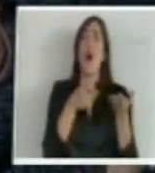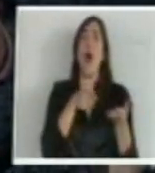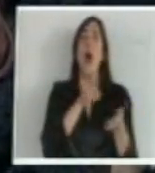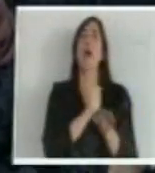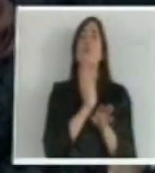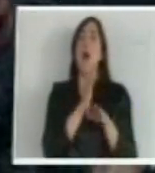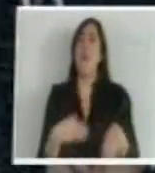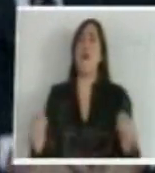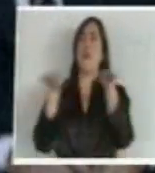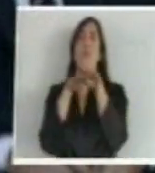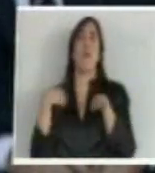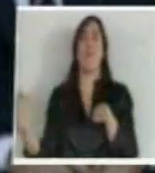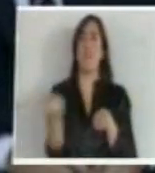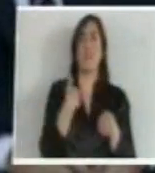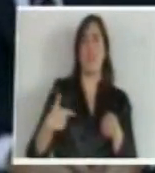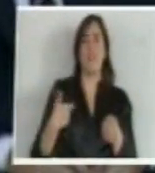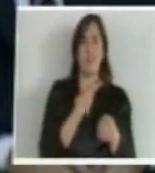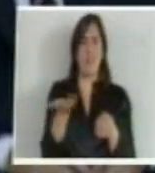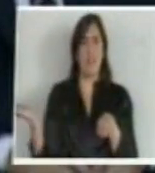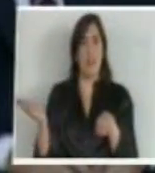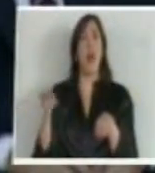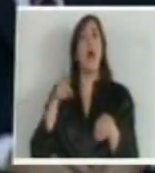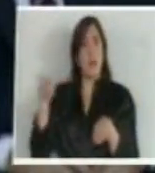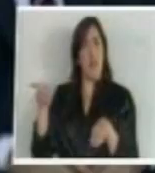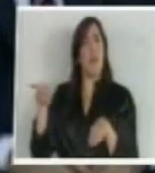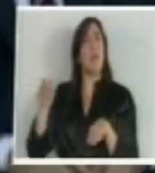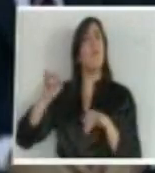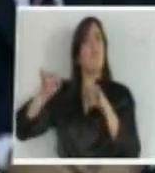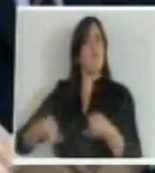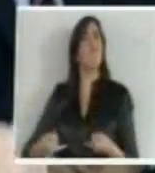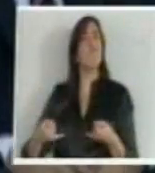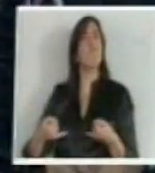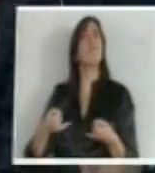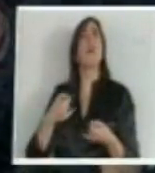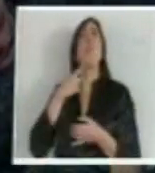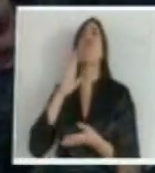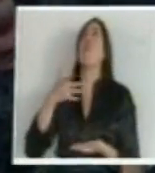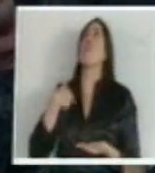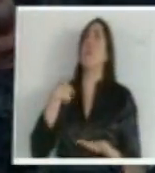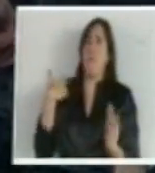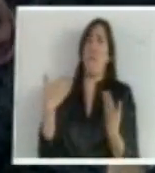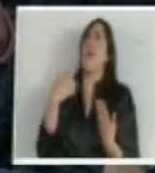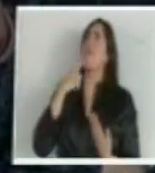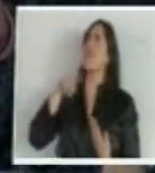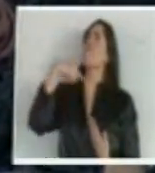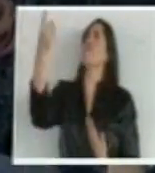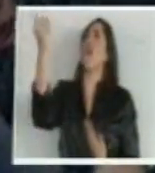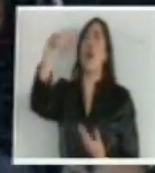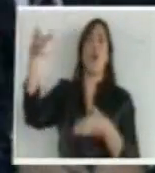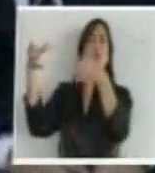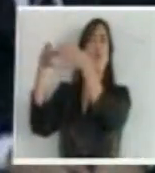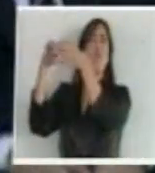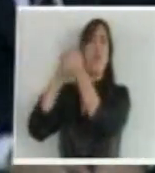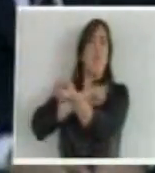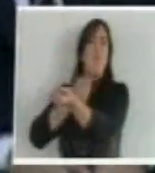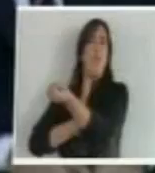nuestra sociedad. Él se animó a decirle a los poderes